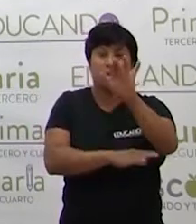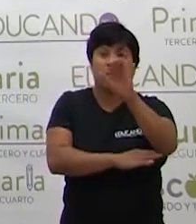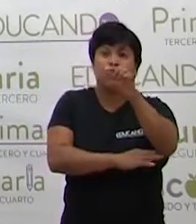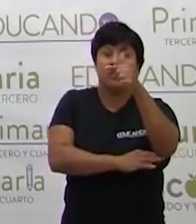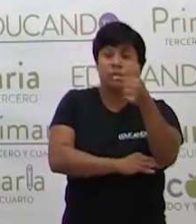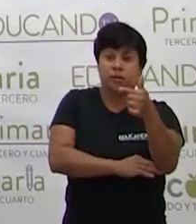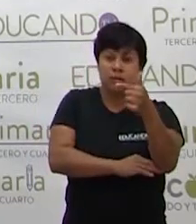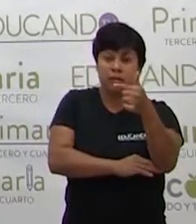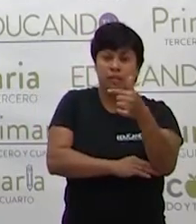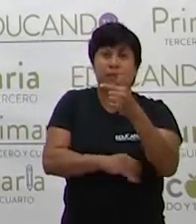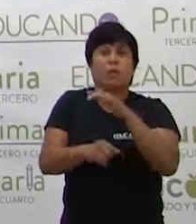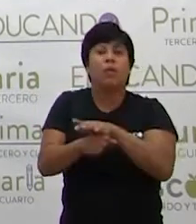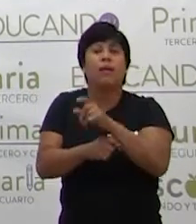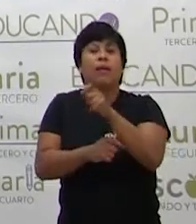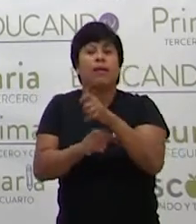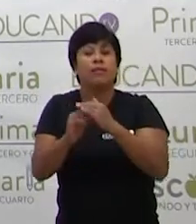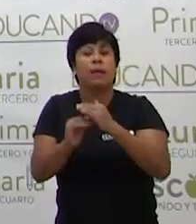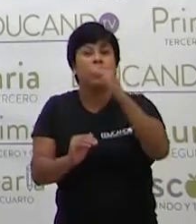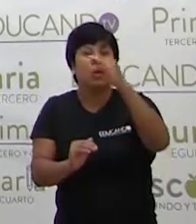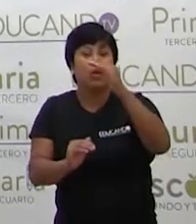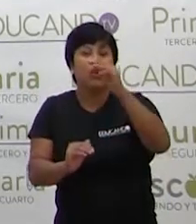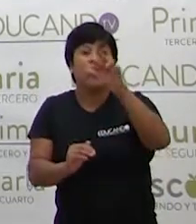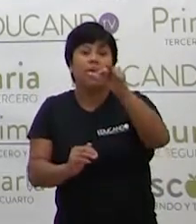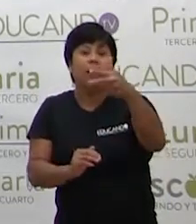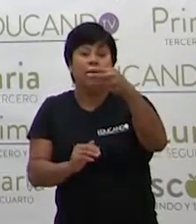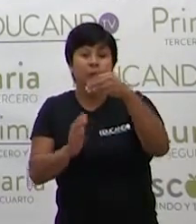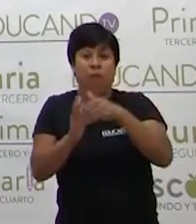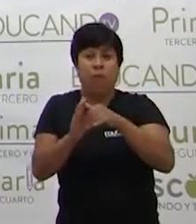13,657. ¿Cuál sería mayor que